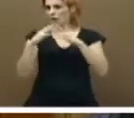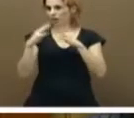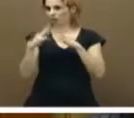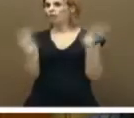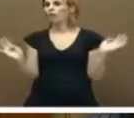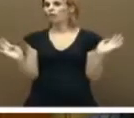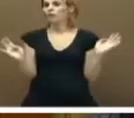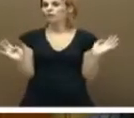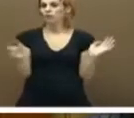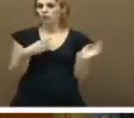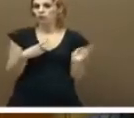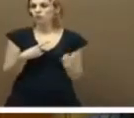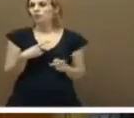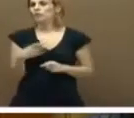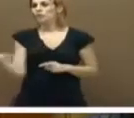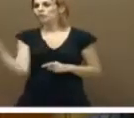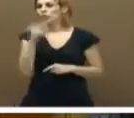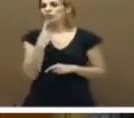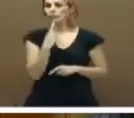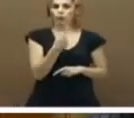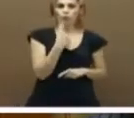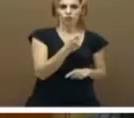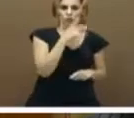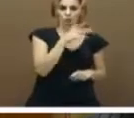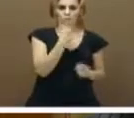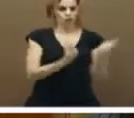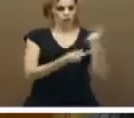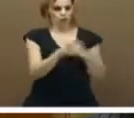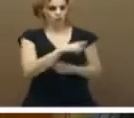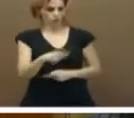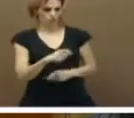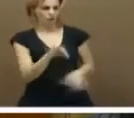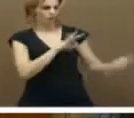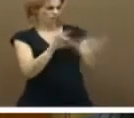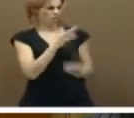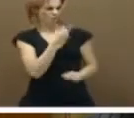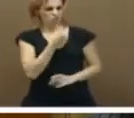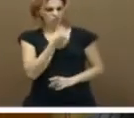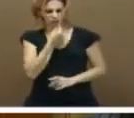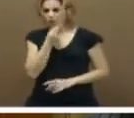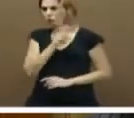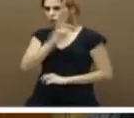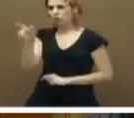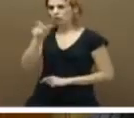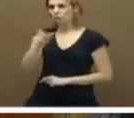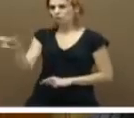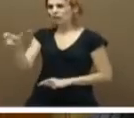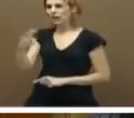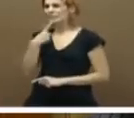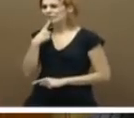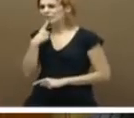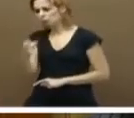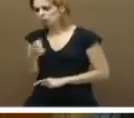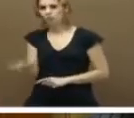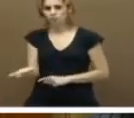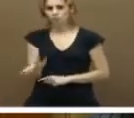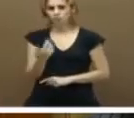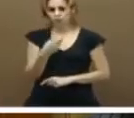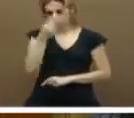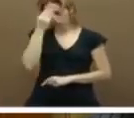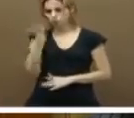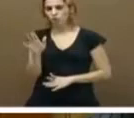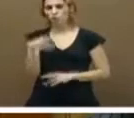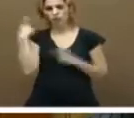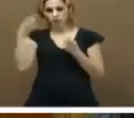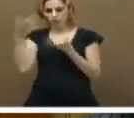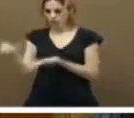entiendo la dificultad porque algunos tenemos más donde elegir y otros tienen menos y tienen menos capacidad de poderlo hacer. Pero hay que articular procedimientos porque creo que se puede. Vamos